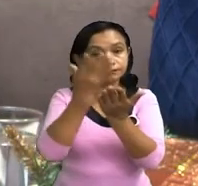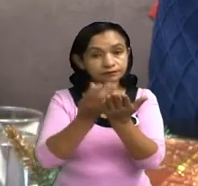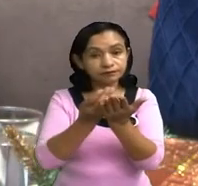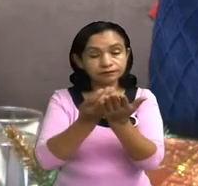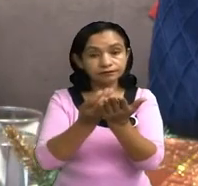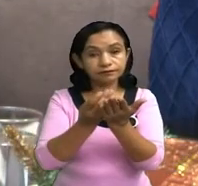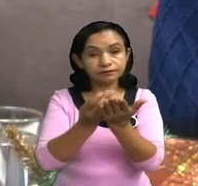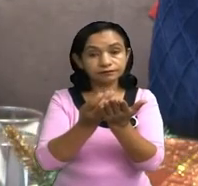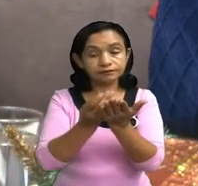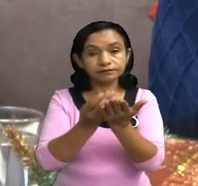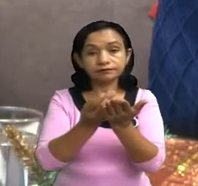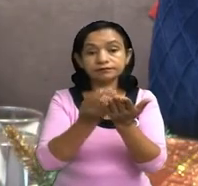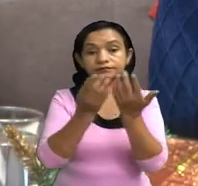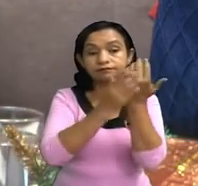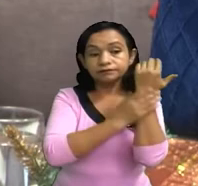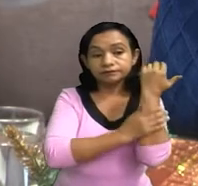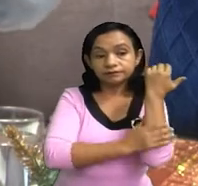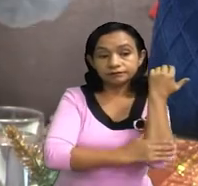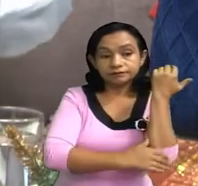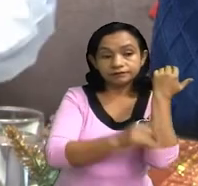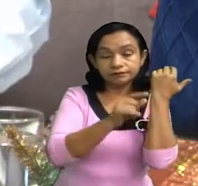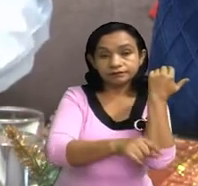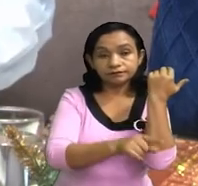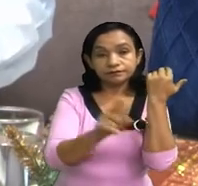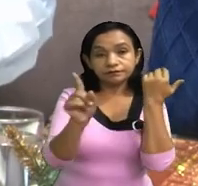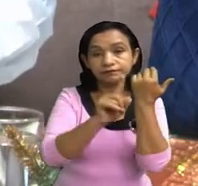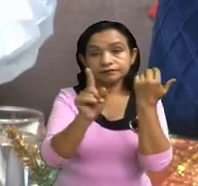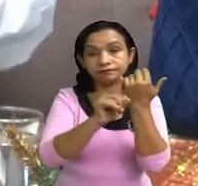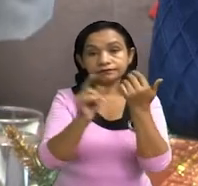la opción preferencial por los pobres. No se salgan de Medellín,